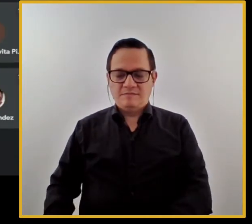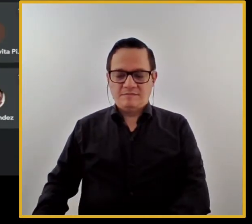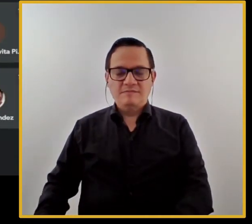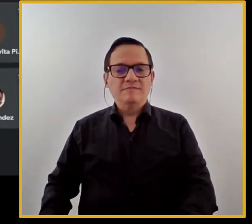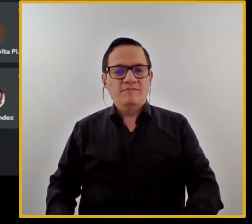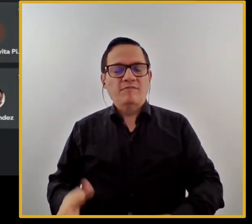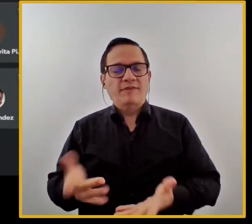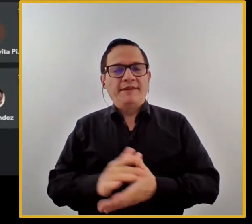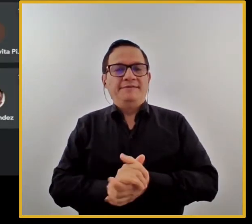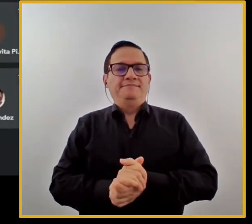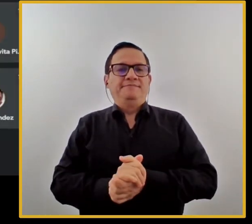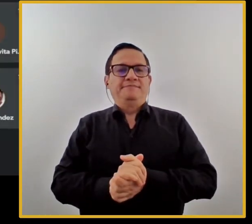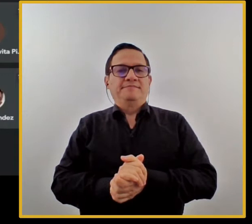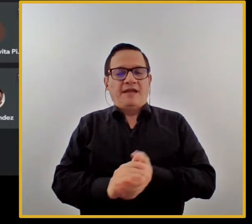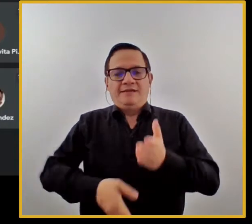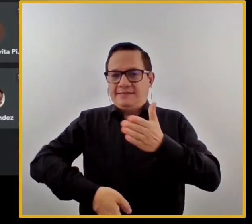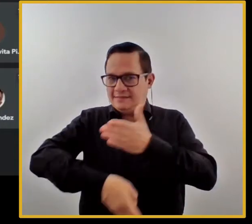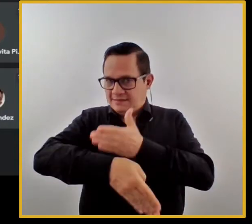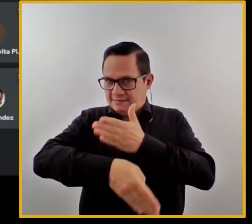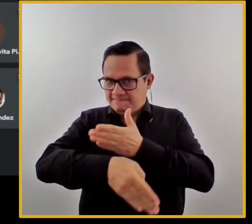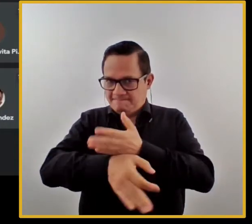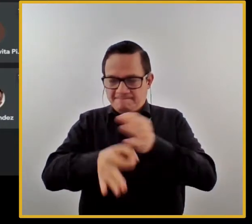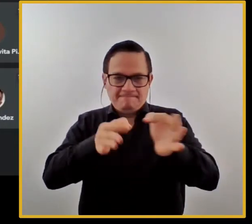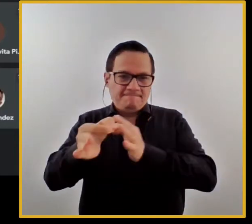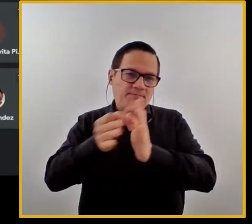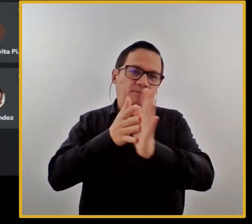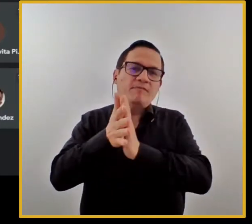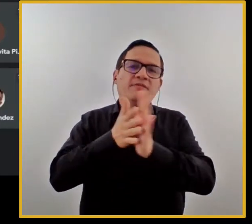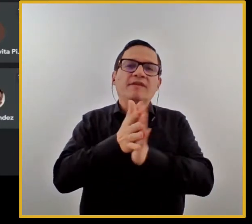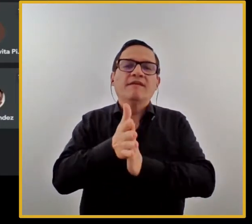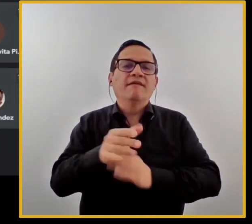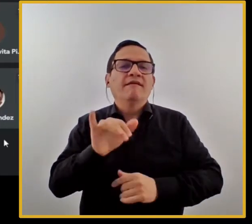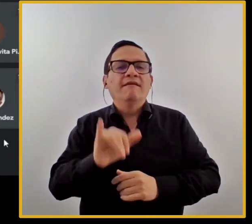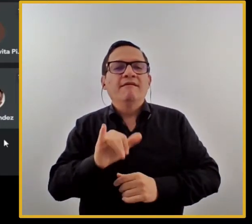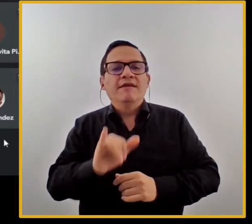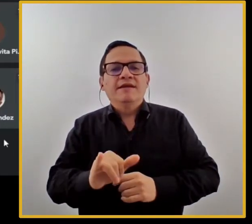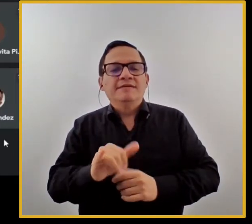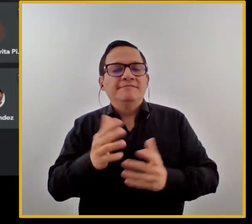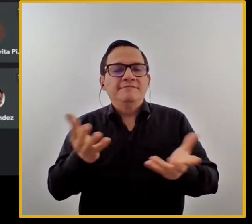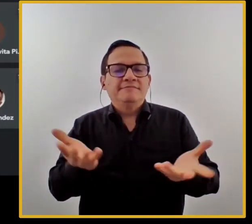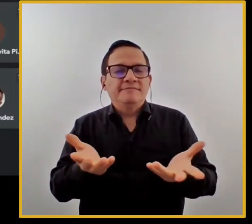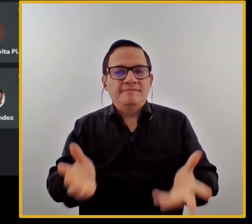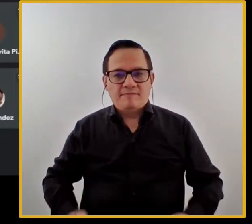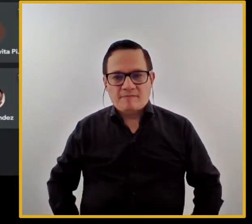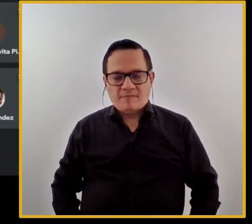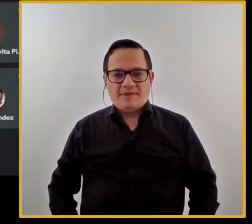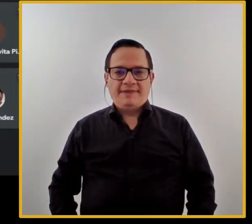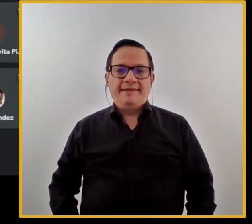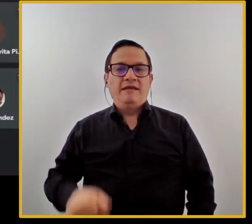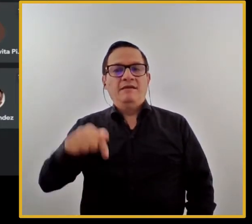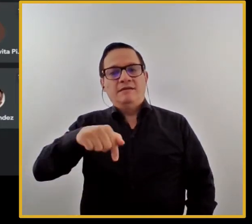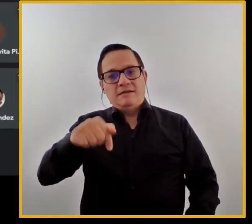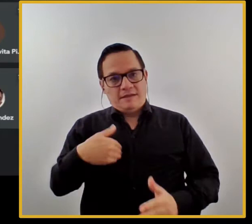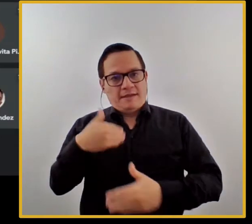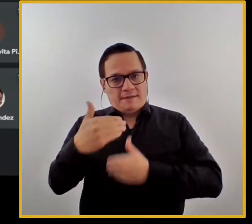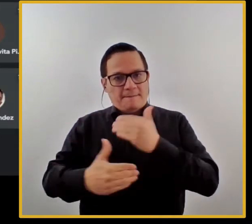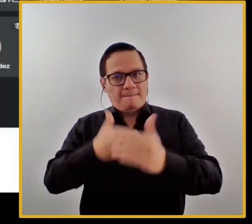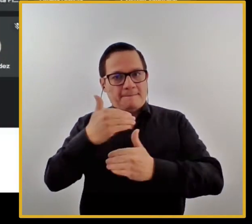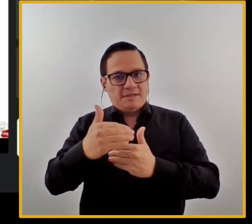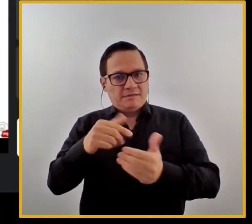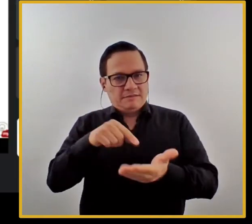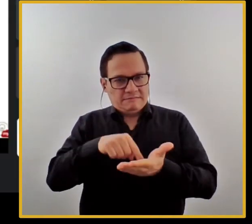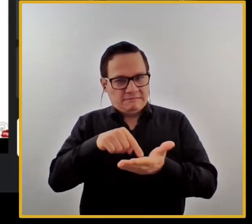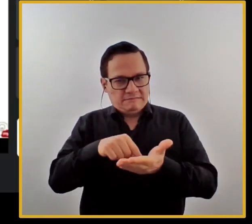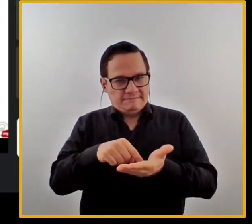entonces les estaba mencionando que para poder hacer en este paso, lo